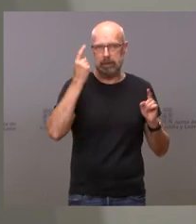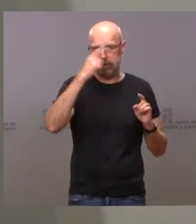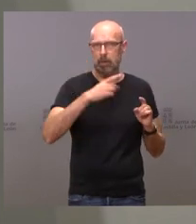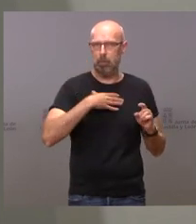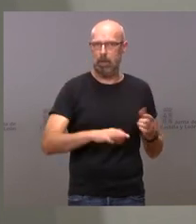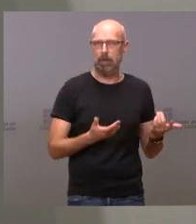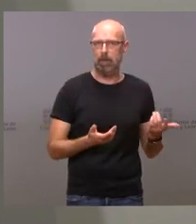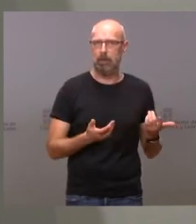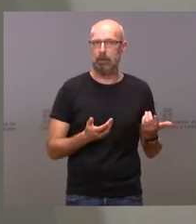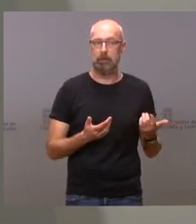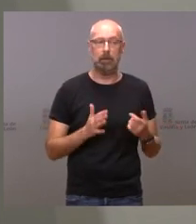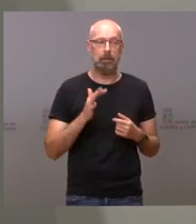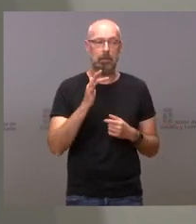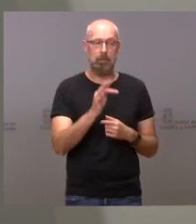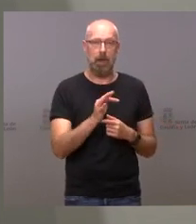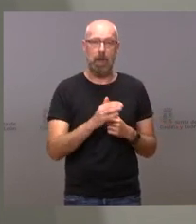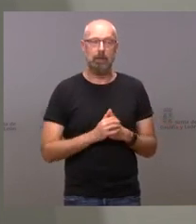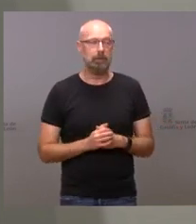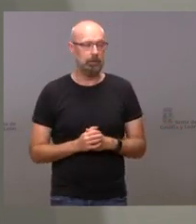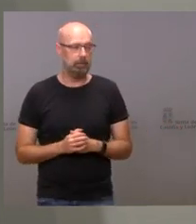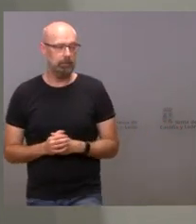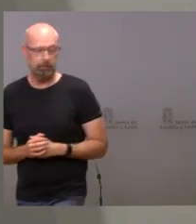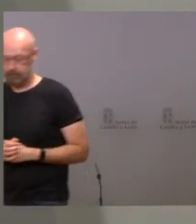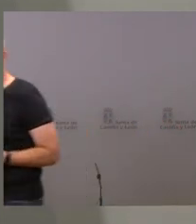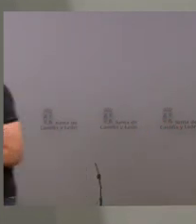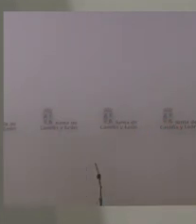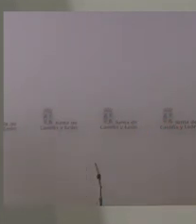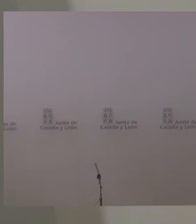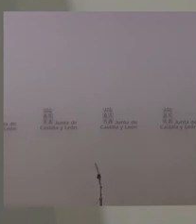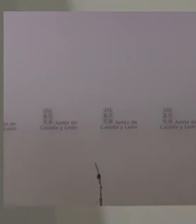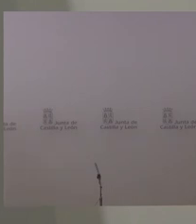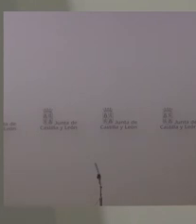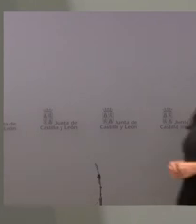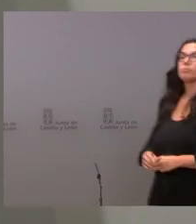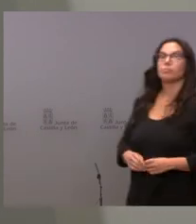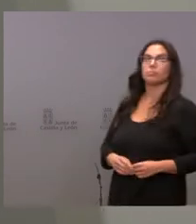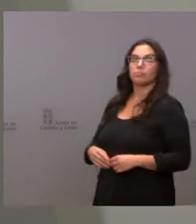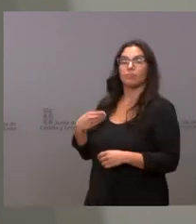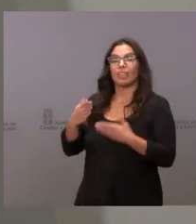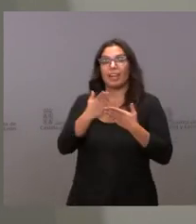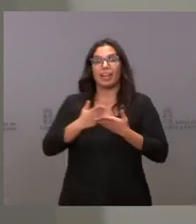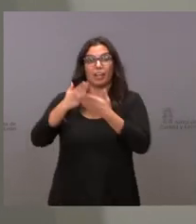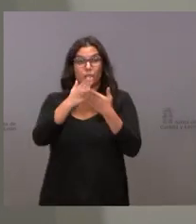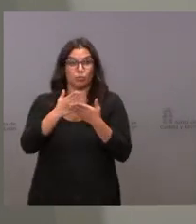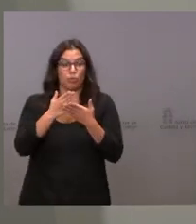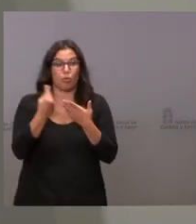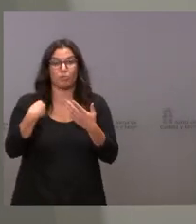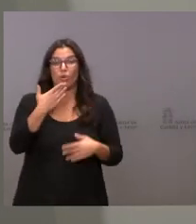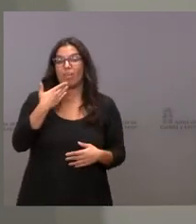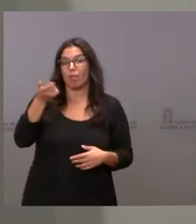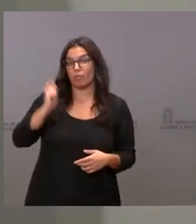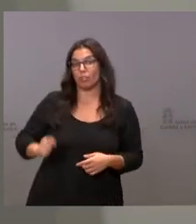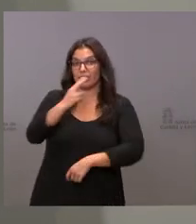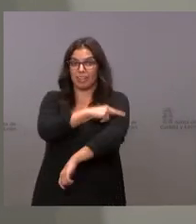recordarles que los estudios de demografía de nuestros profesionales sanitarios están publicados hace años. Hace años que